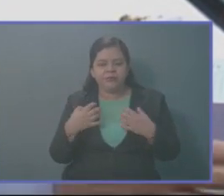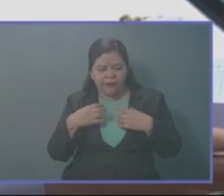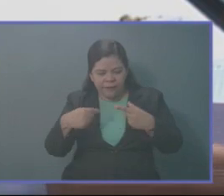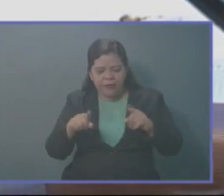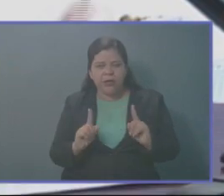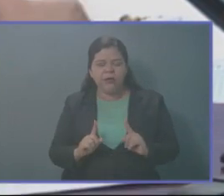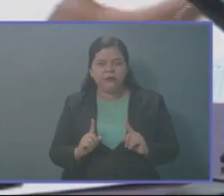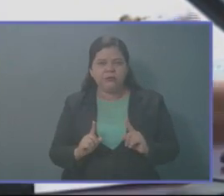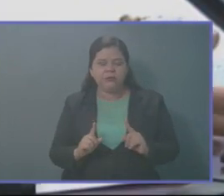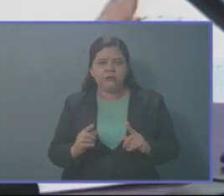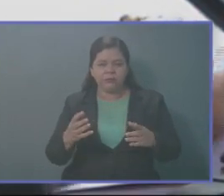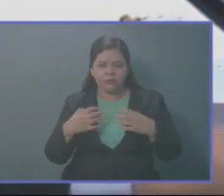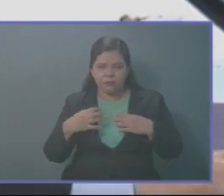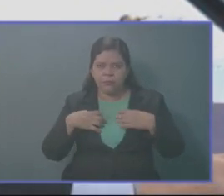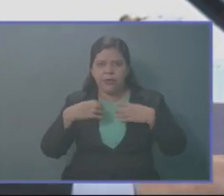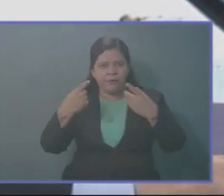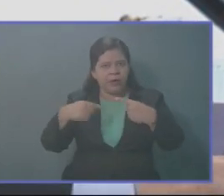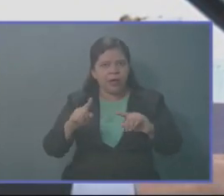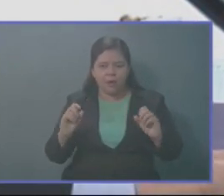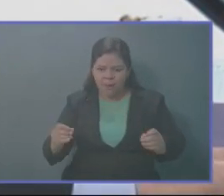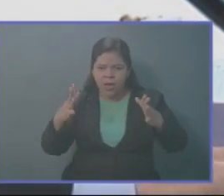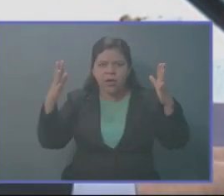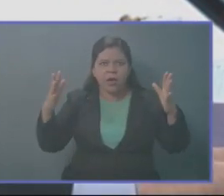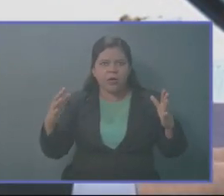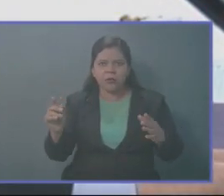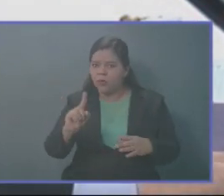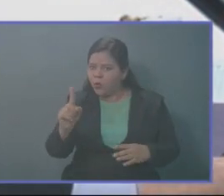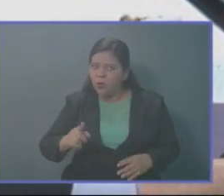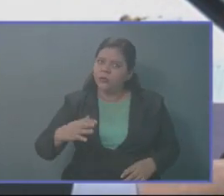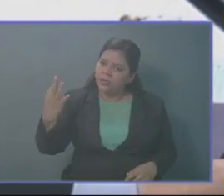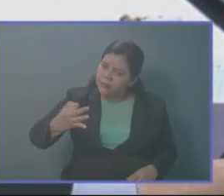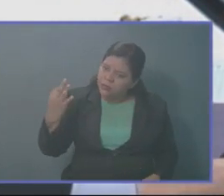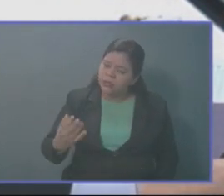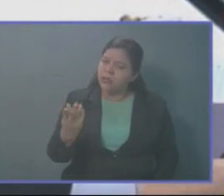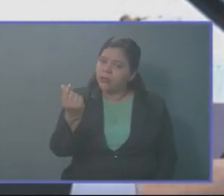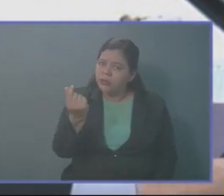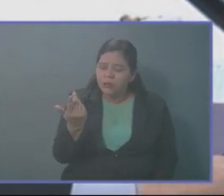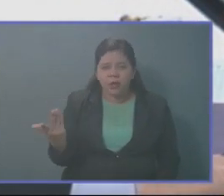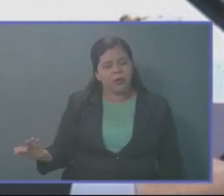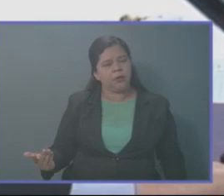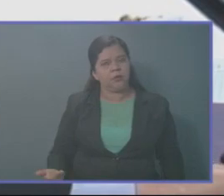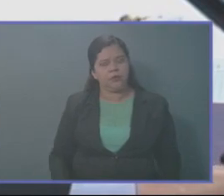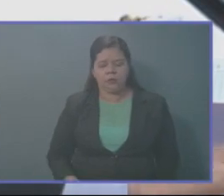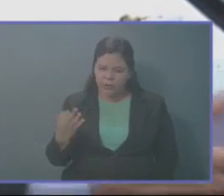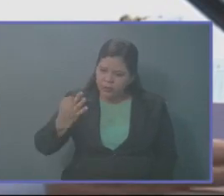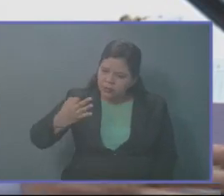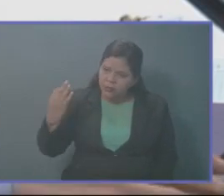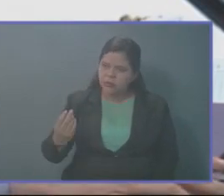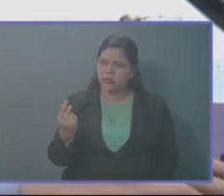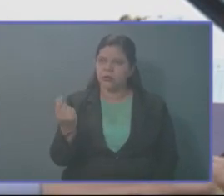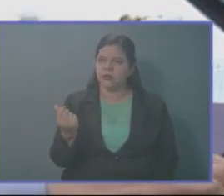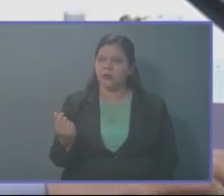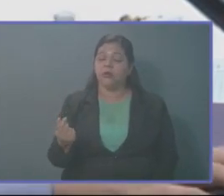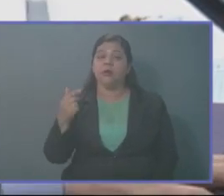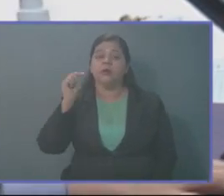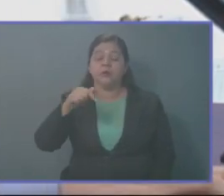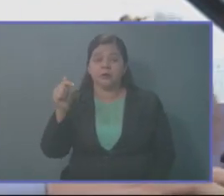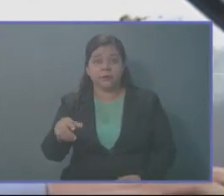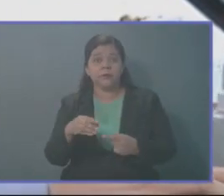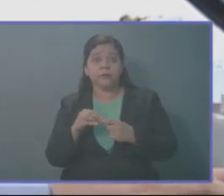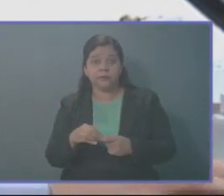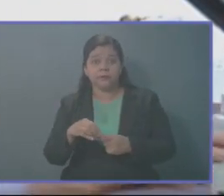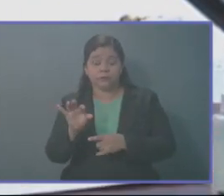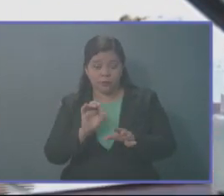del aire, por arte y magia, vive de recursos. Vive de recursos. Y en este caso en particular, aquí han